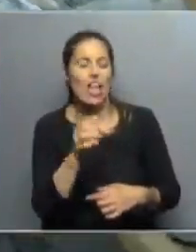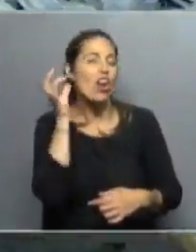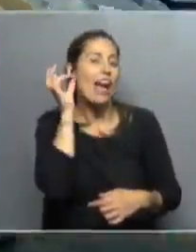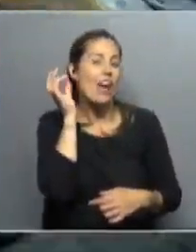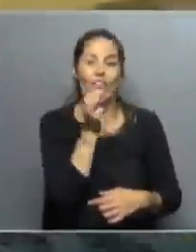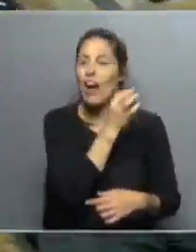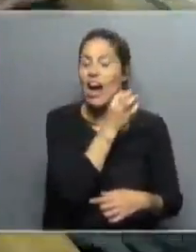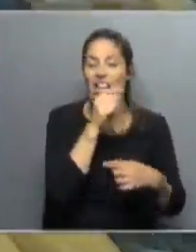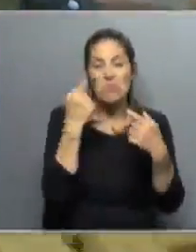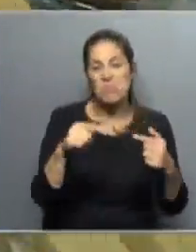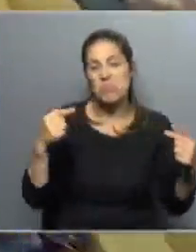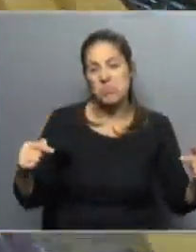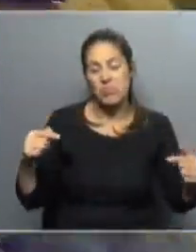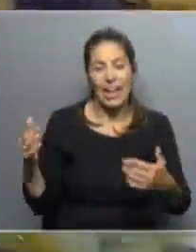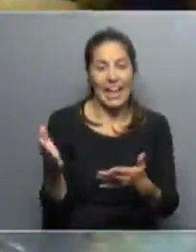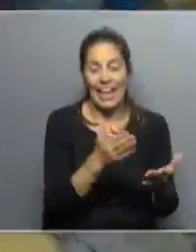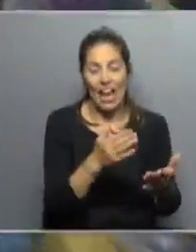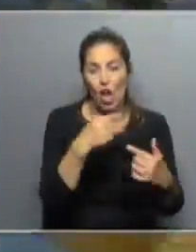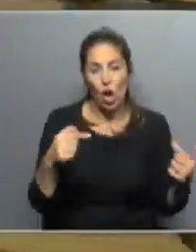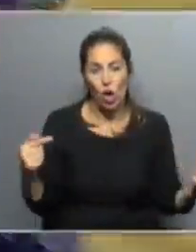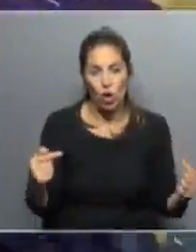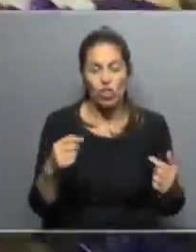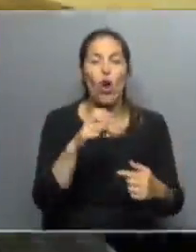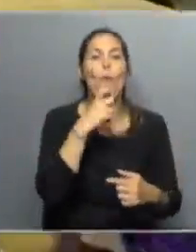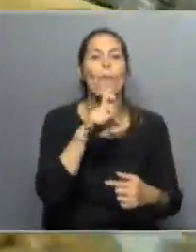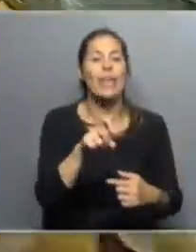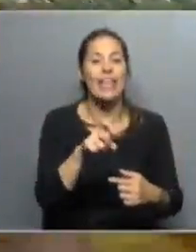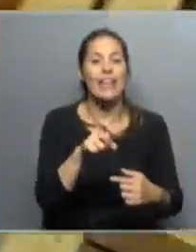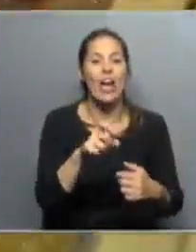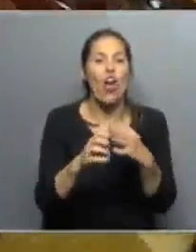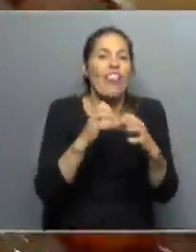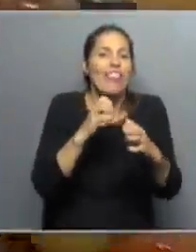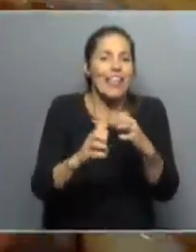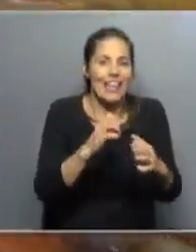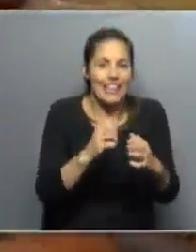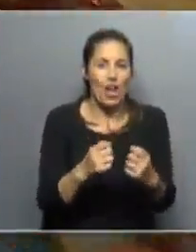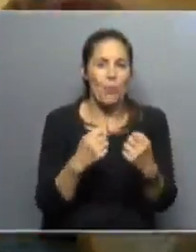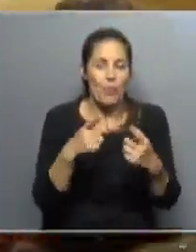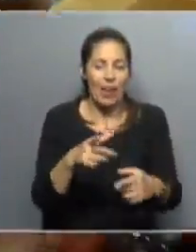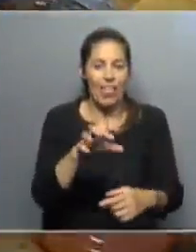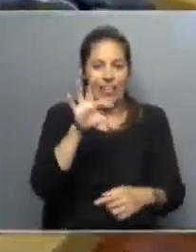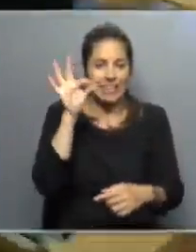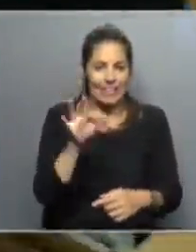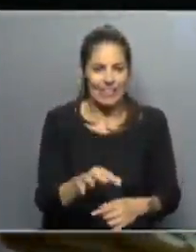caravanas. Bueno, una variedad de regalitos y artículos, todo en piedra, todos energéticos para elegir.